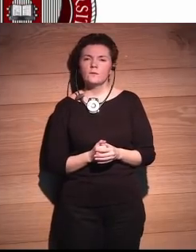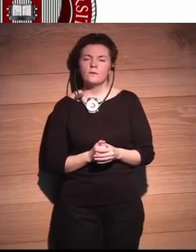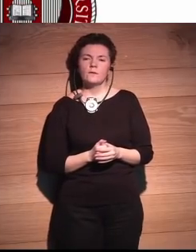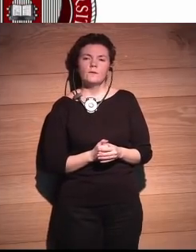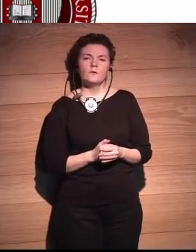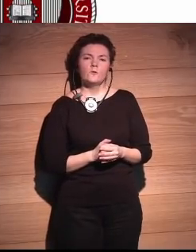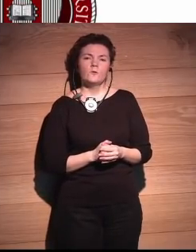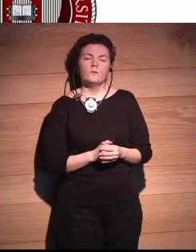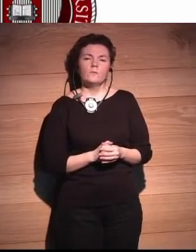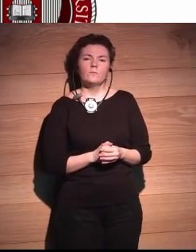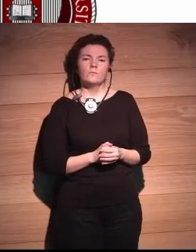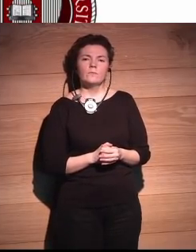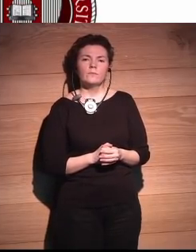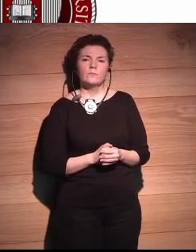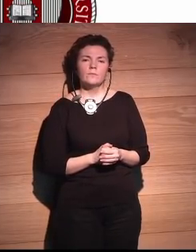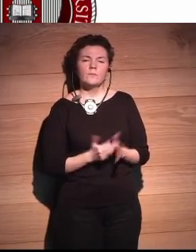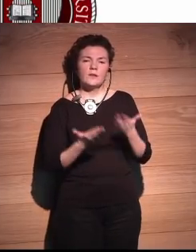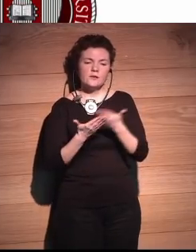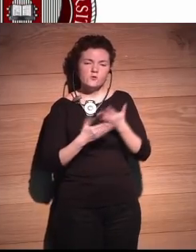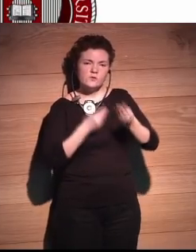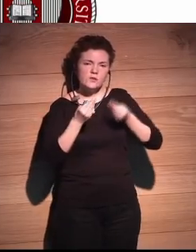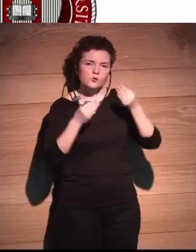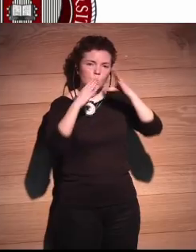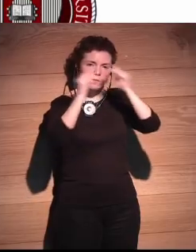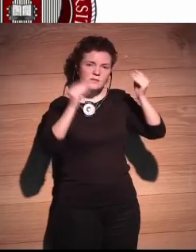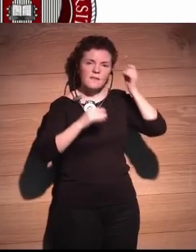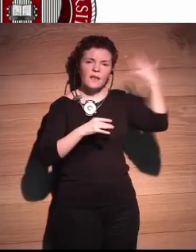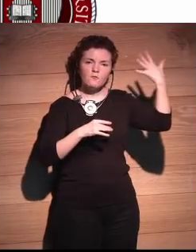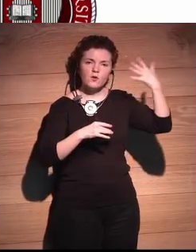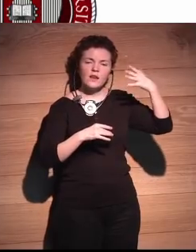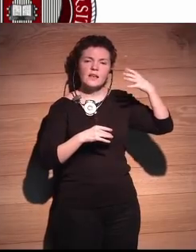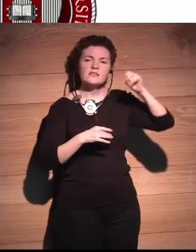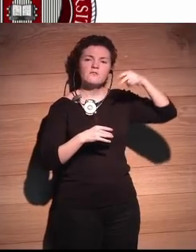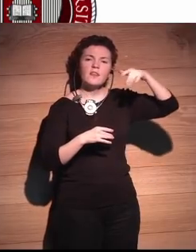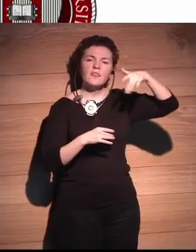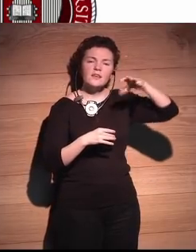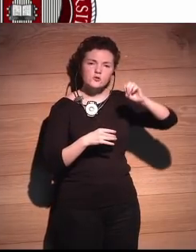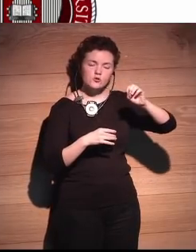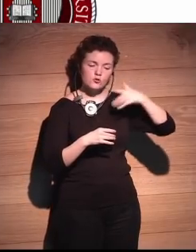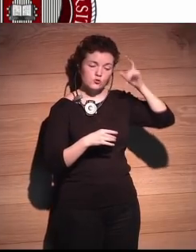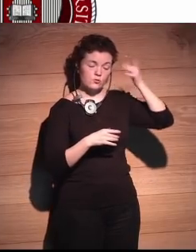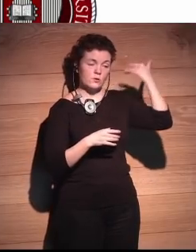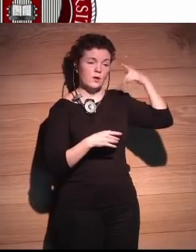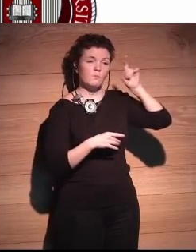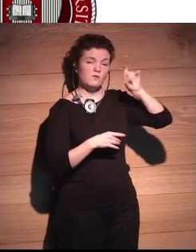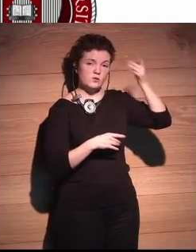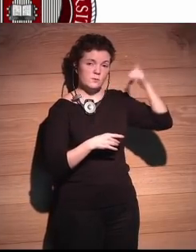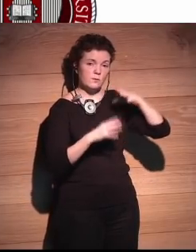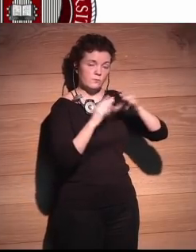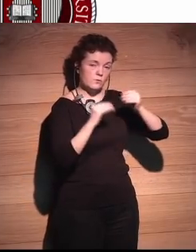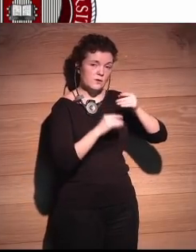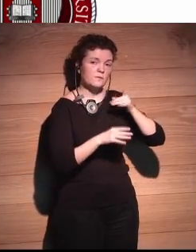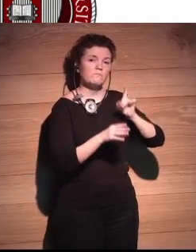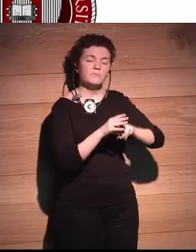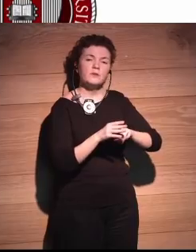El estudio se ha hecho en la Universidad de California en San Francisco, donde yo voy a formar parte de los profesores también dentro de poco. Y lo que hemos hecho